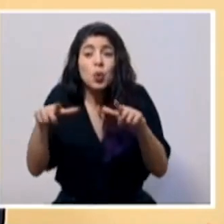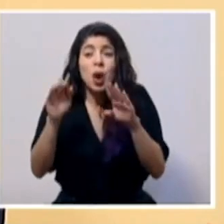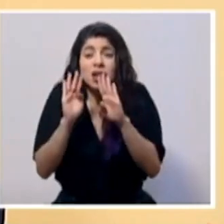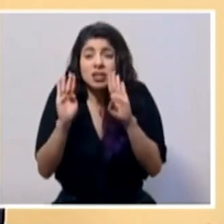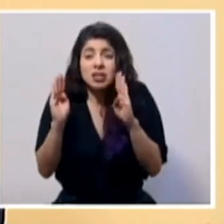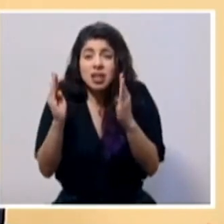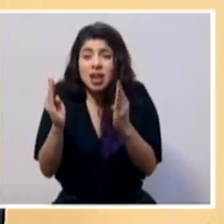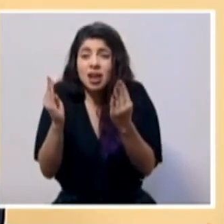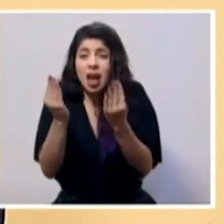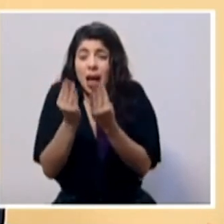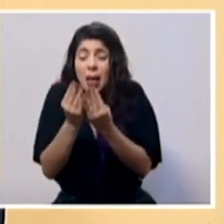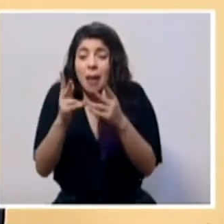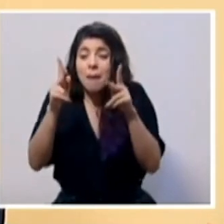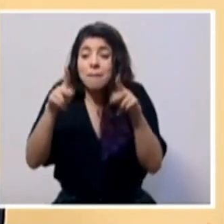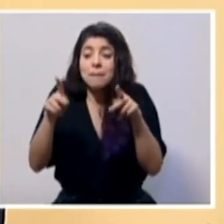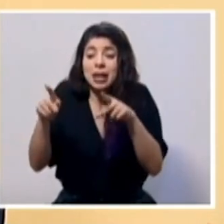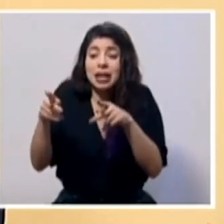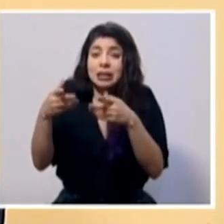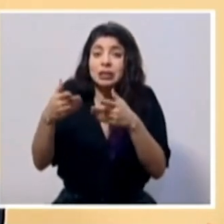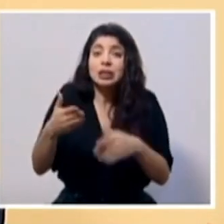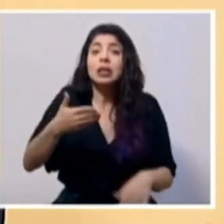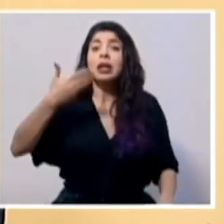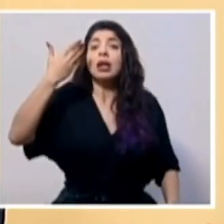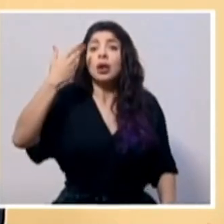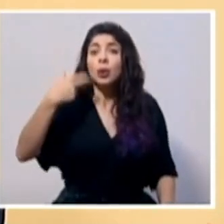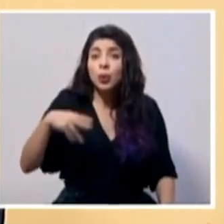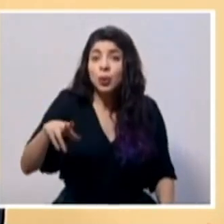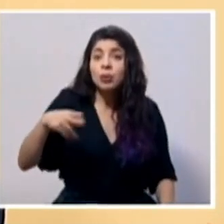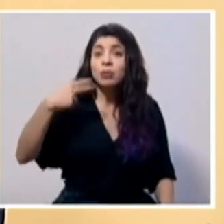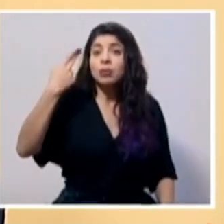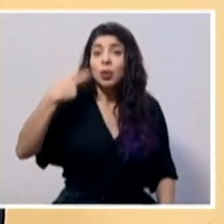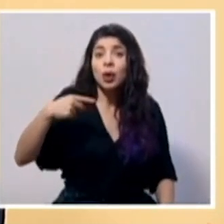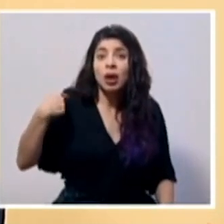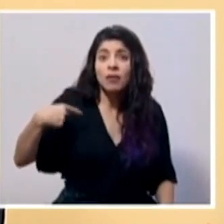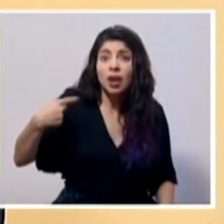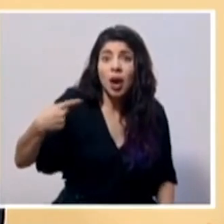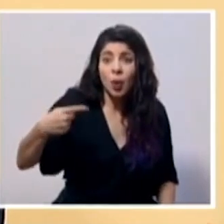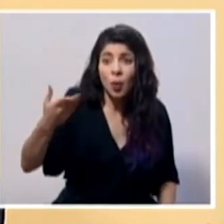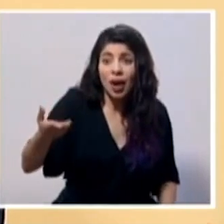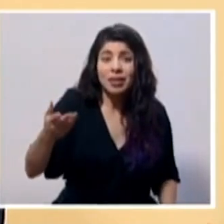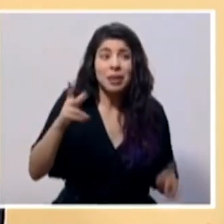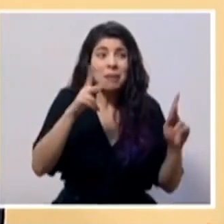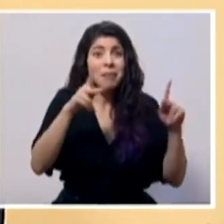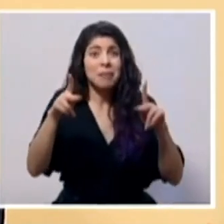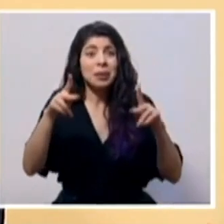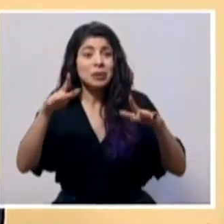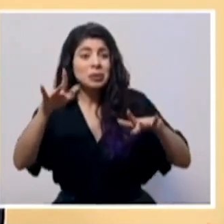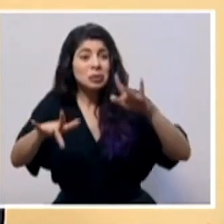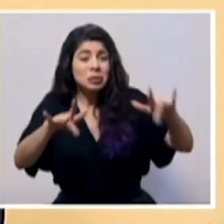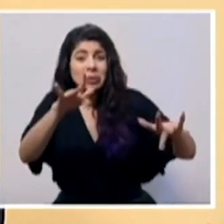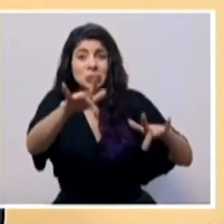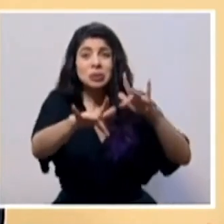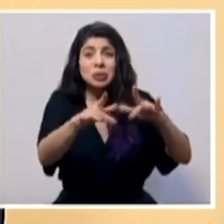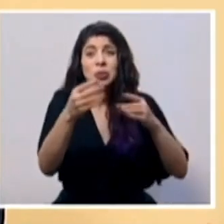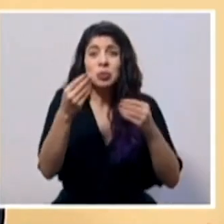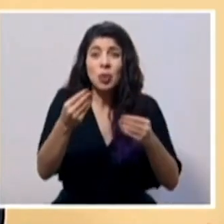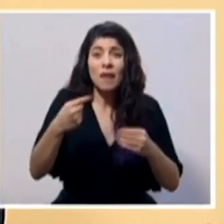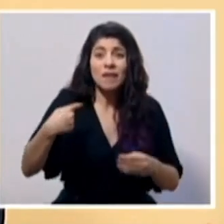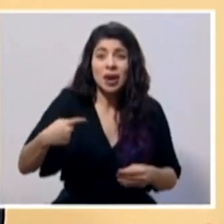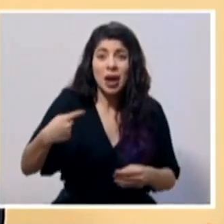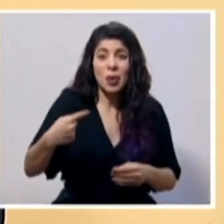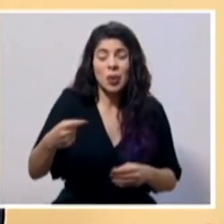cerrados, espacios donde la gente está exhalando constantemente, donde el contacto con múltiples superficies se hace muy